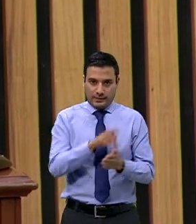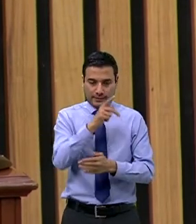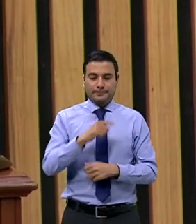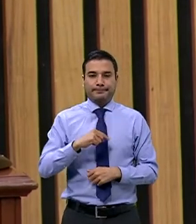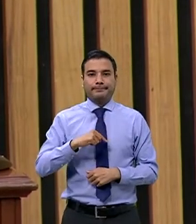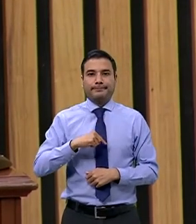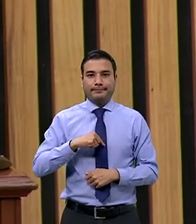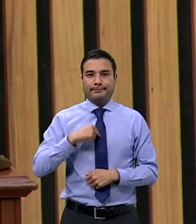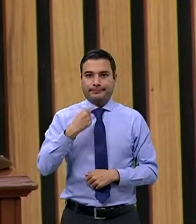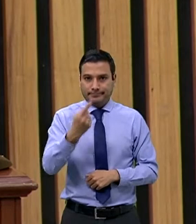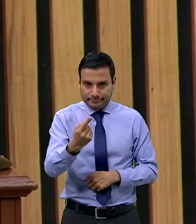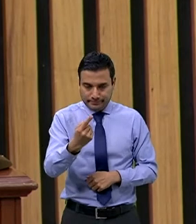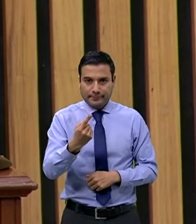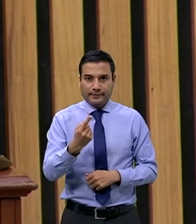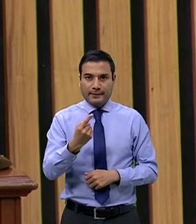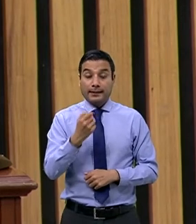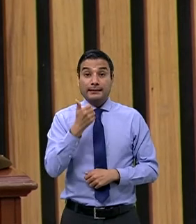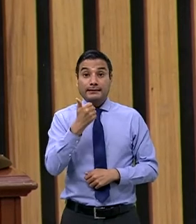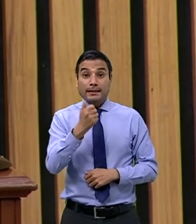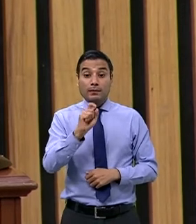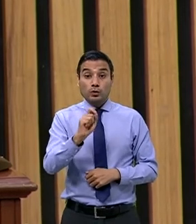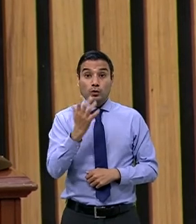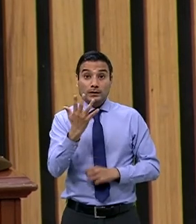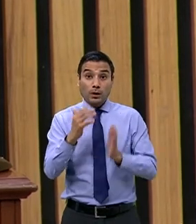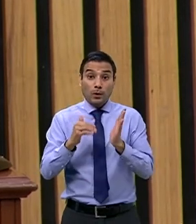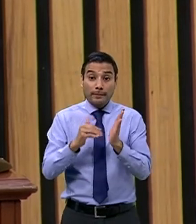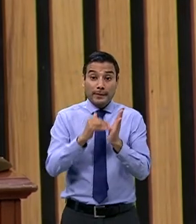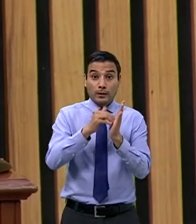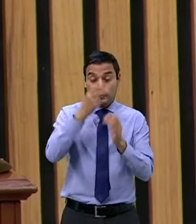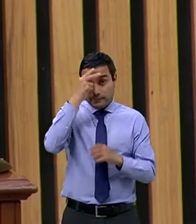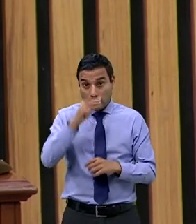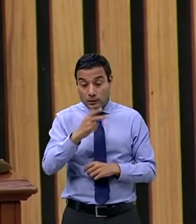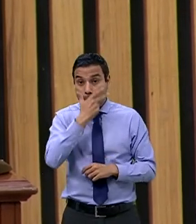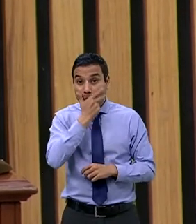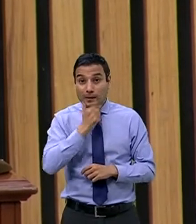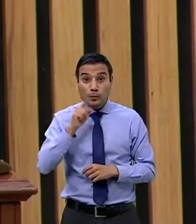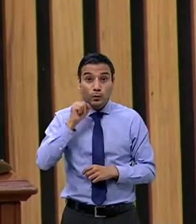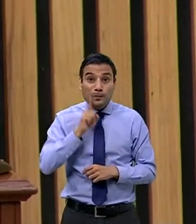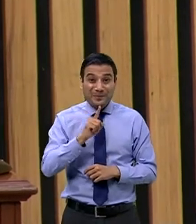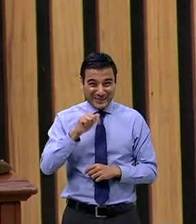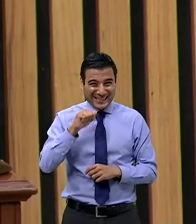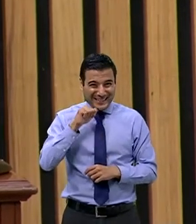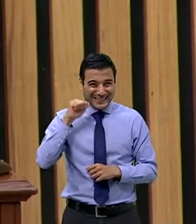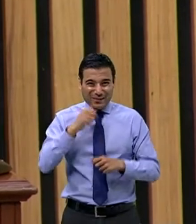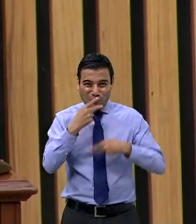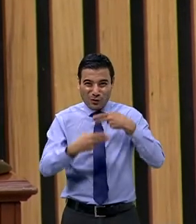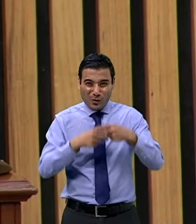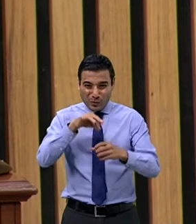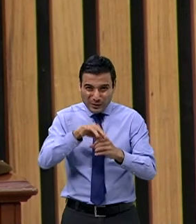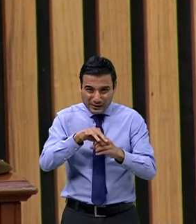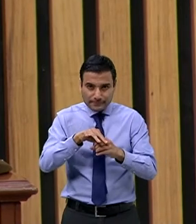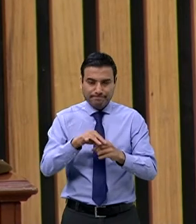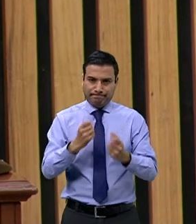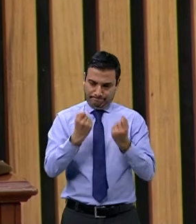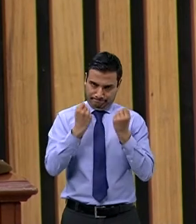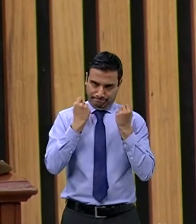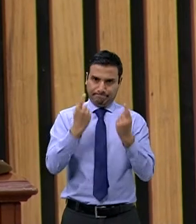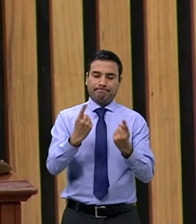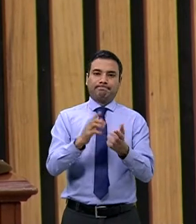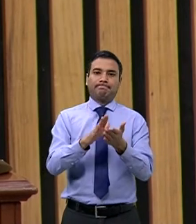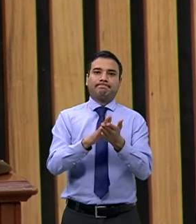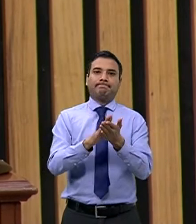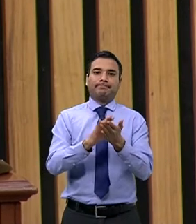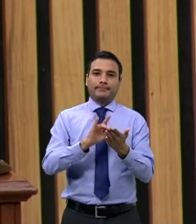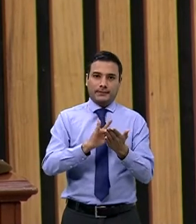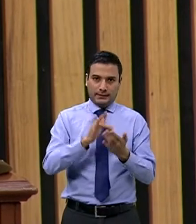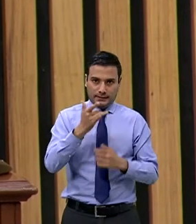reconocimiento a las más de 6.5 millones de mexicanas y mexicanos que el día de ayer salieron a dar su opinión